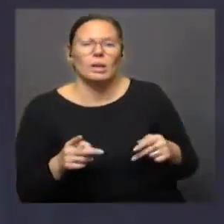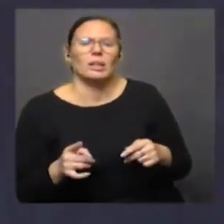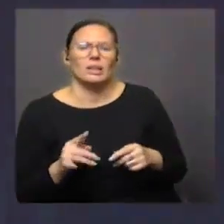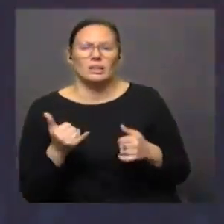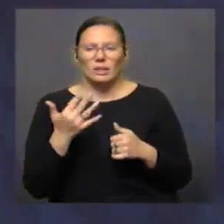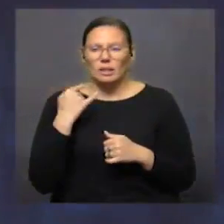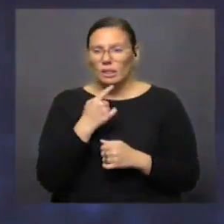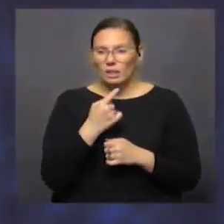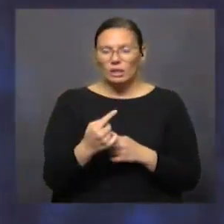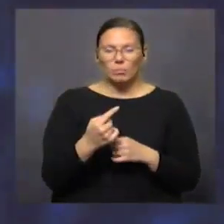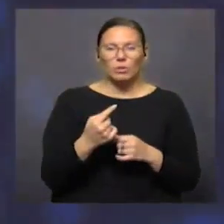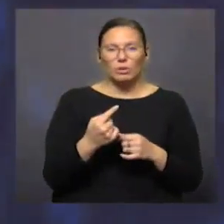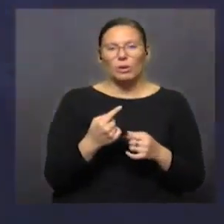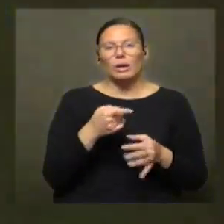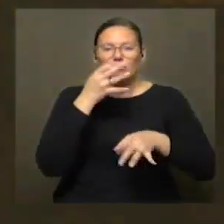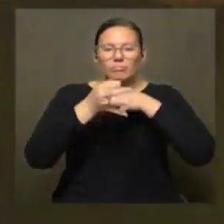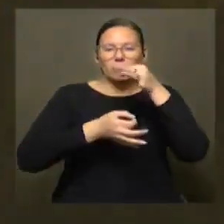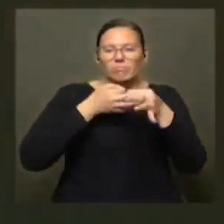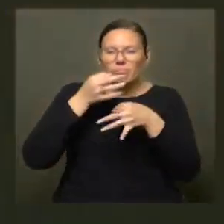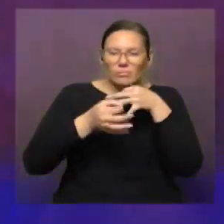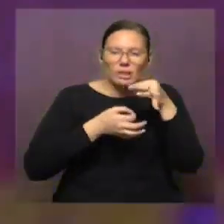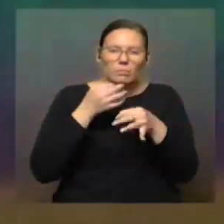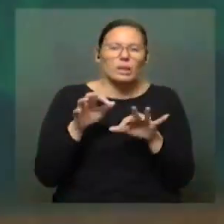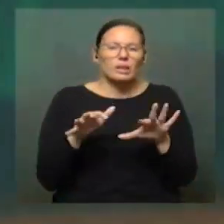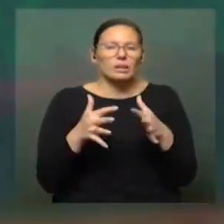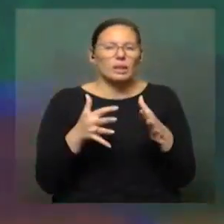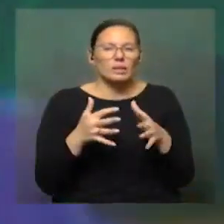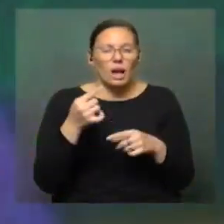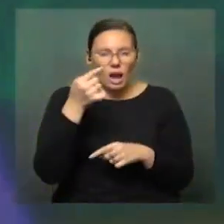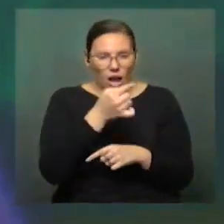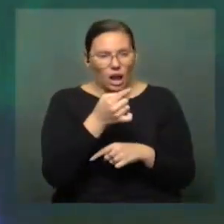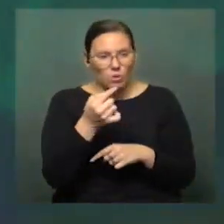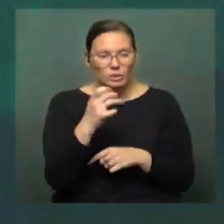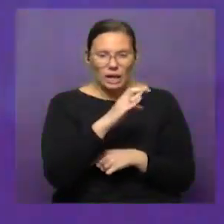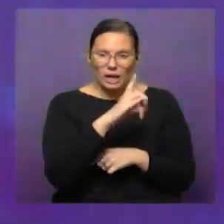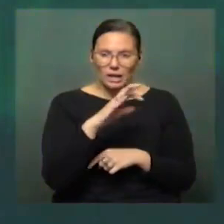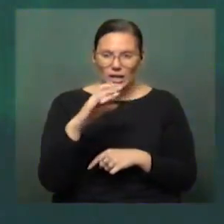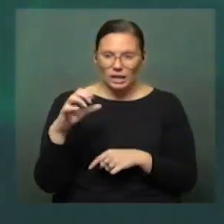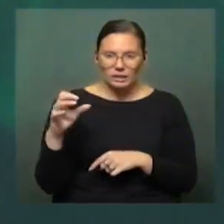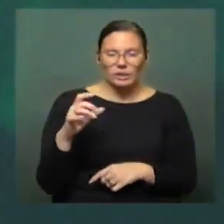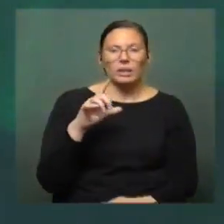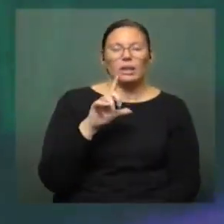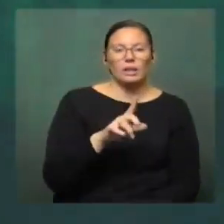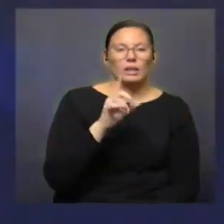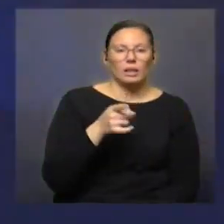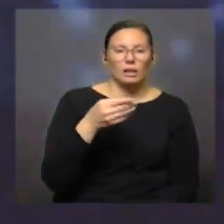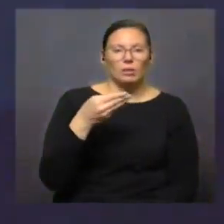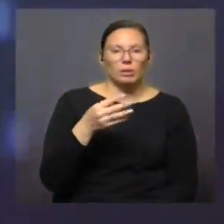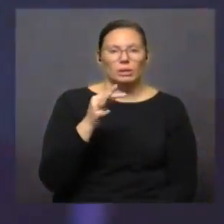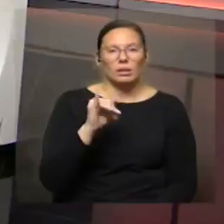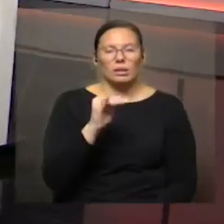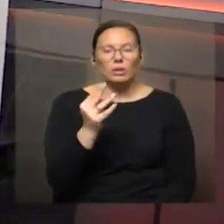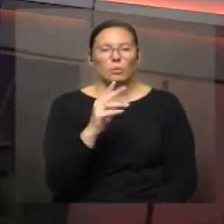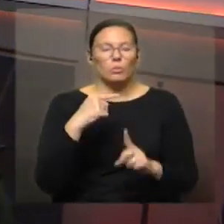dicho, es explicar qué significan cada una de esas letras que están en la sigla de